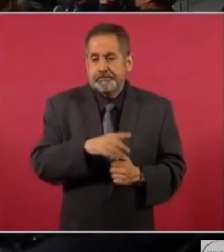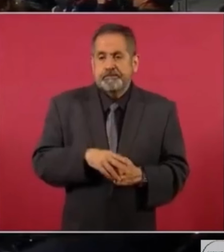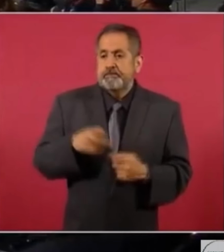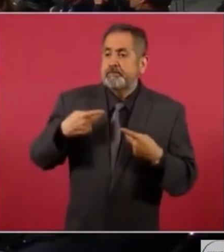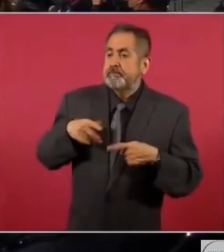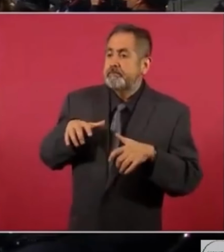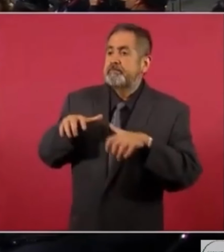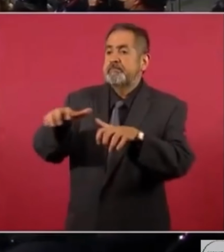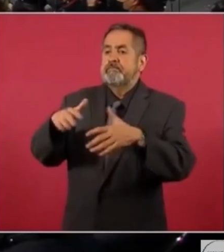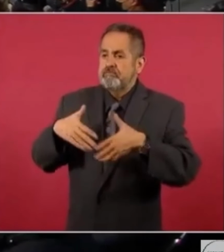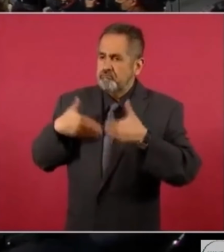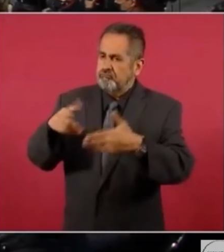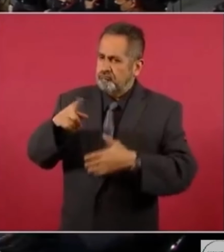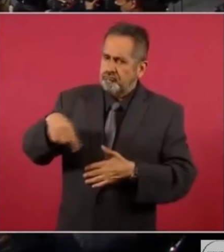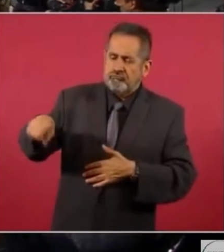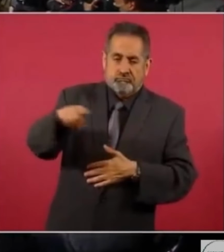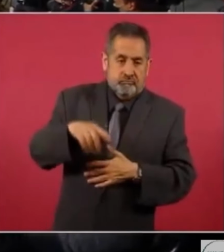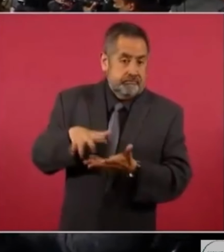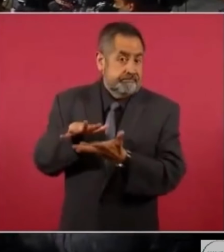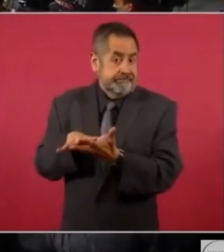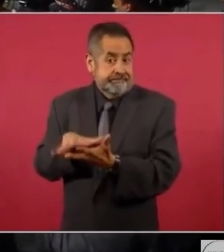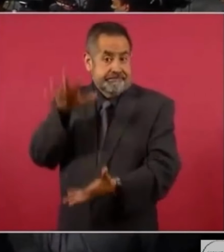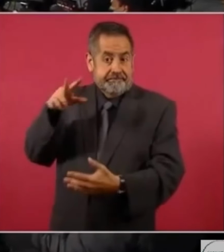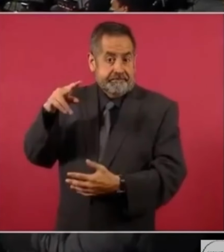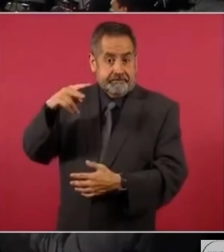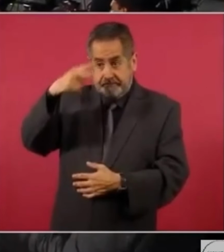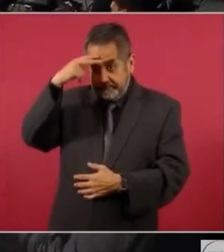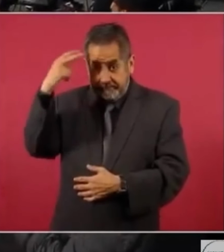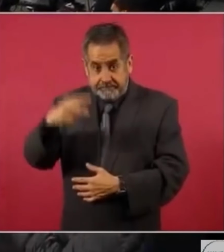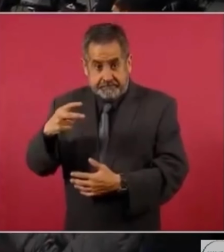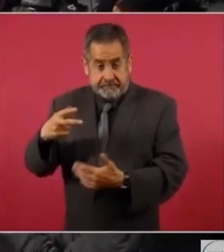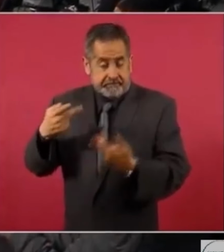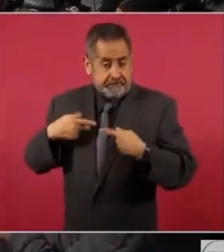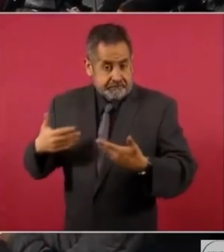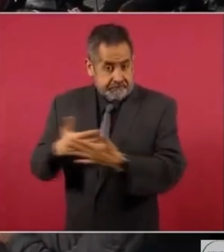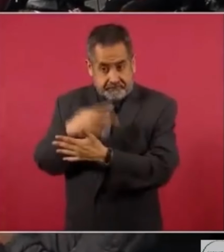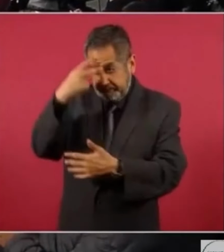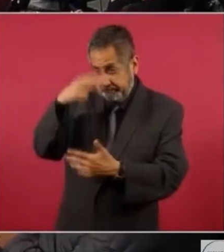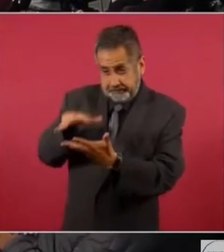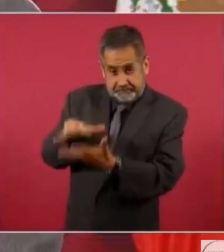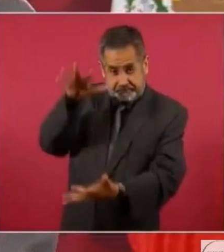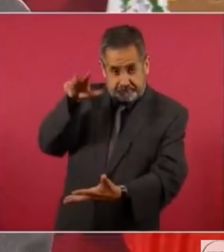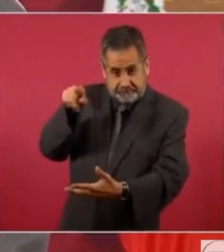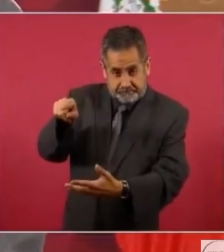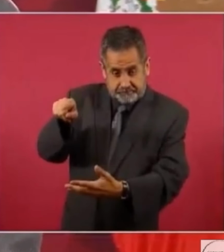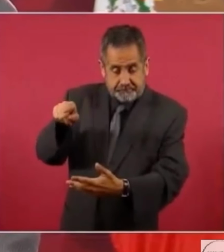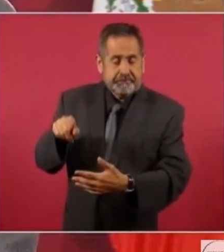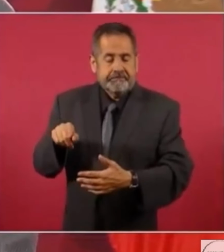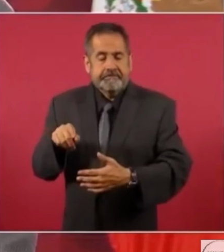porque la mayoría de los mexicanos, y ayer hablábamos de eso,